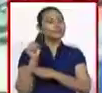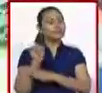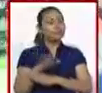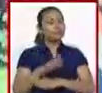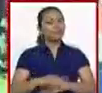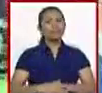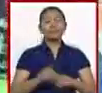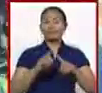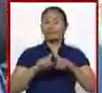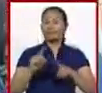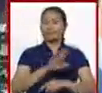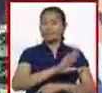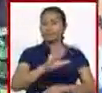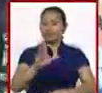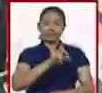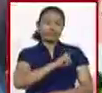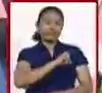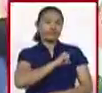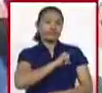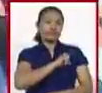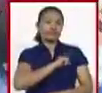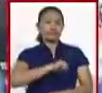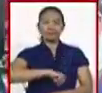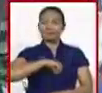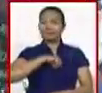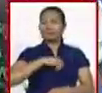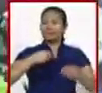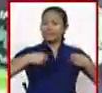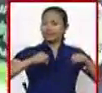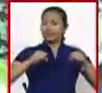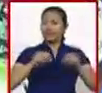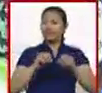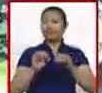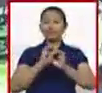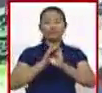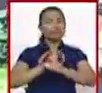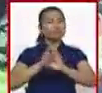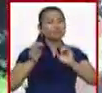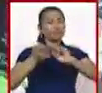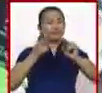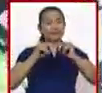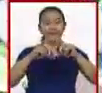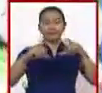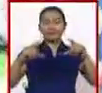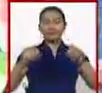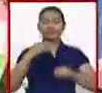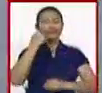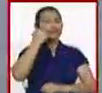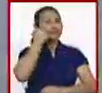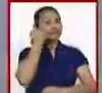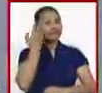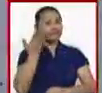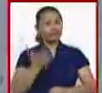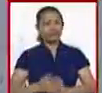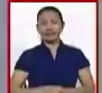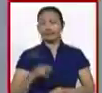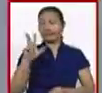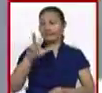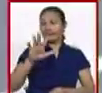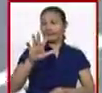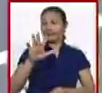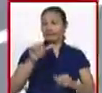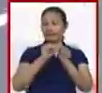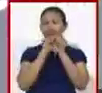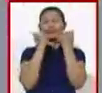avisado. Pero ellos tienen el lujo de conducir motos sin tener placas de circulación. Esta es una verdadera vergüenza. Son